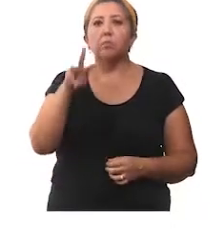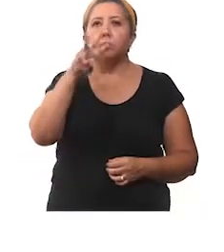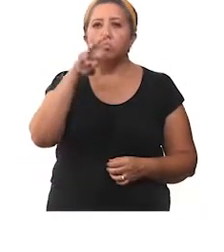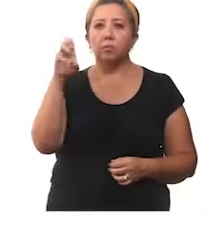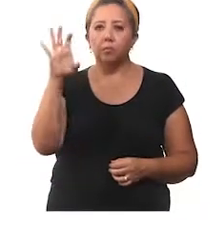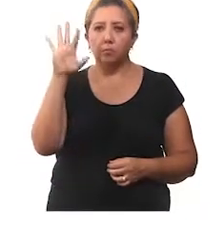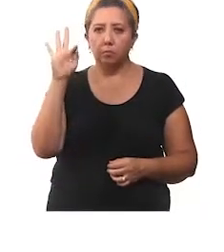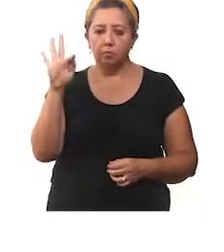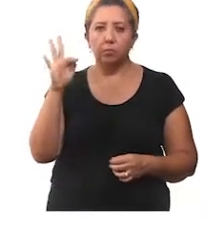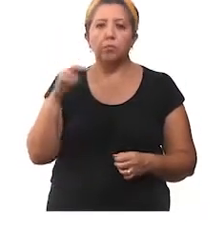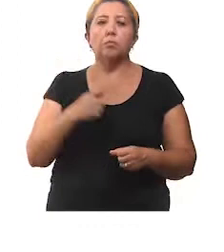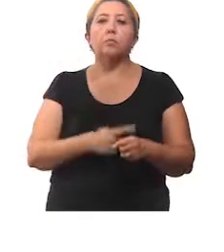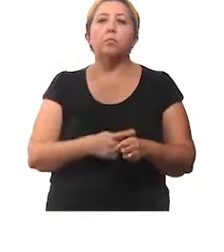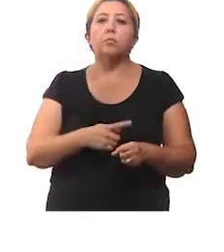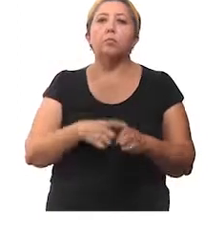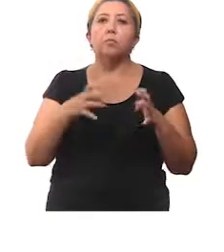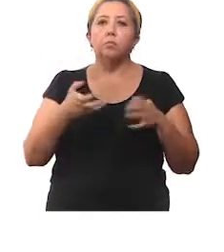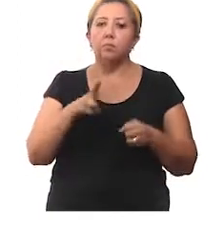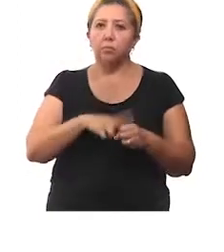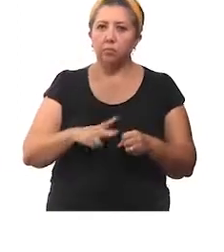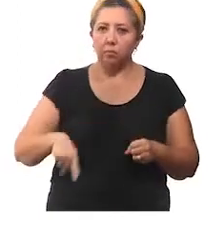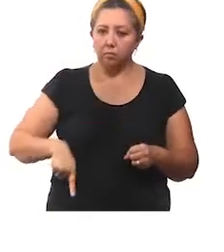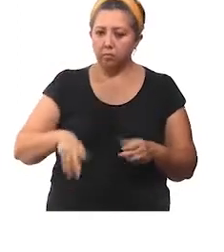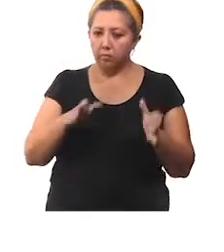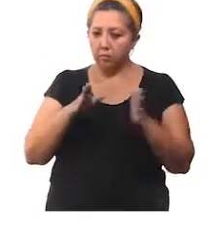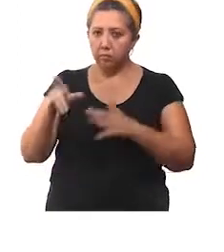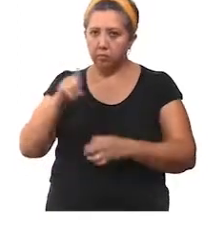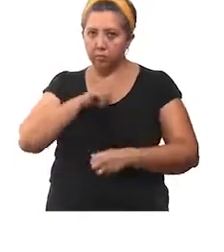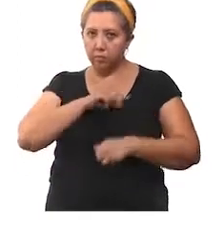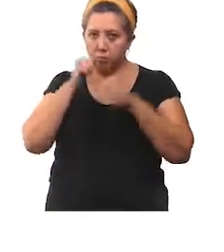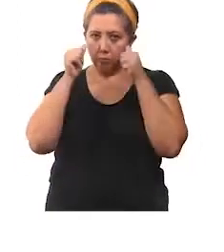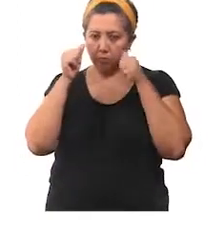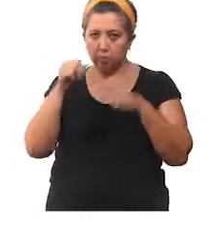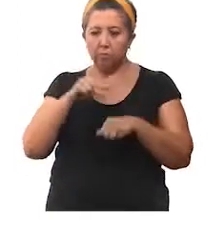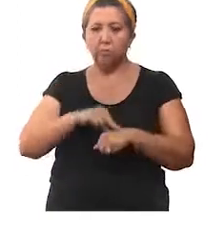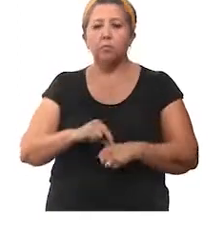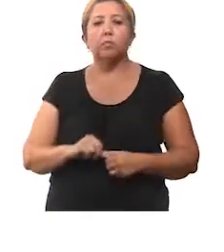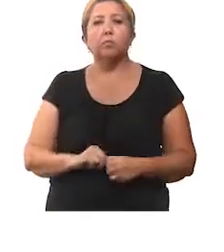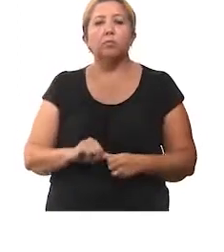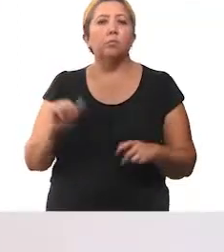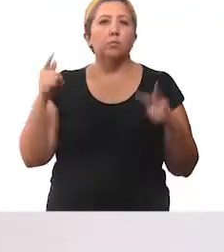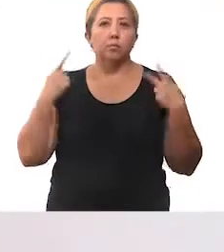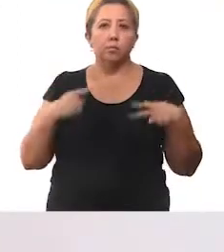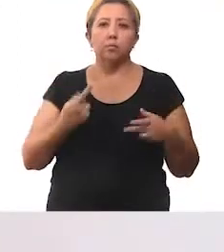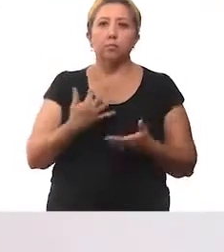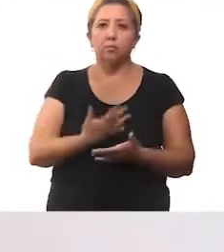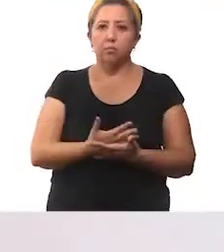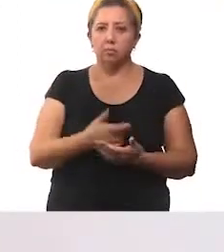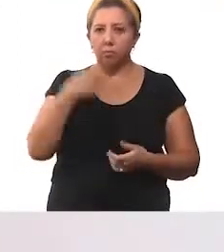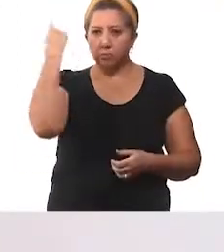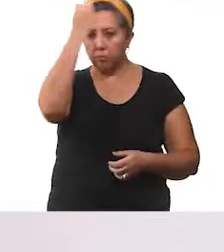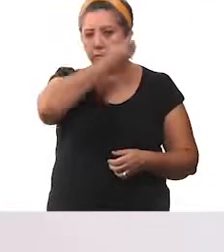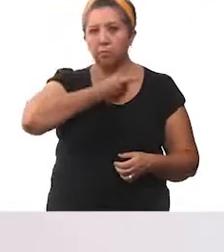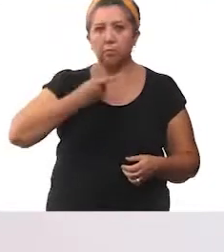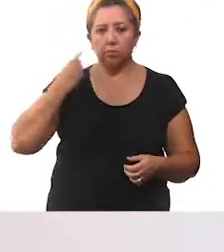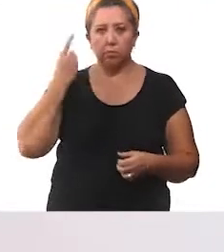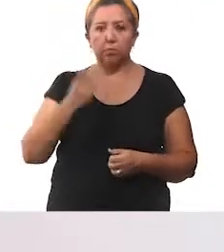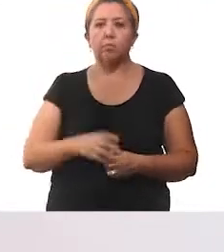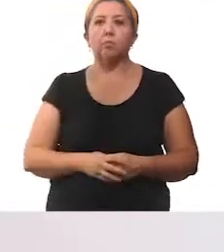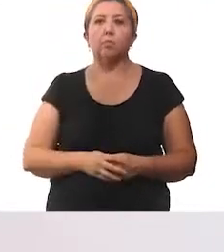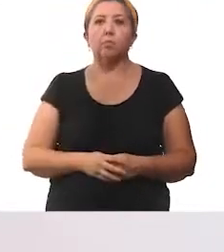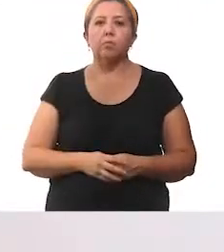mencionó, 340 de los casos positivos están en hospitales públicos y en aislamiento total. Hay otros pacientes a la espera